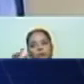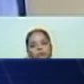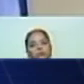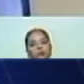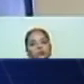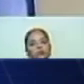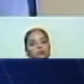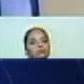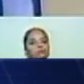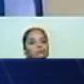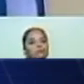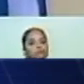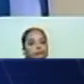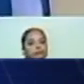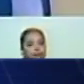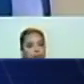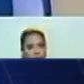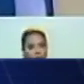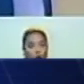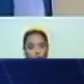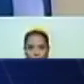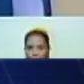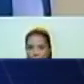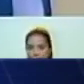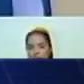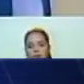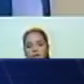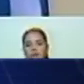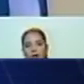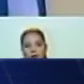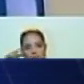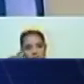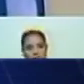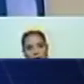extorsionados por este grupo de personas que he mencionado,